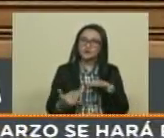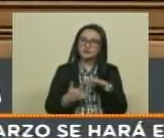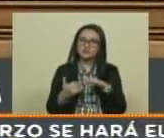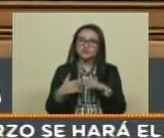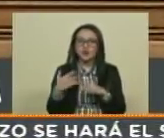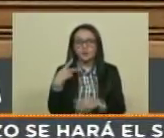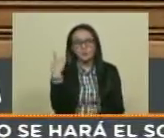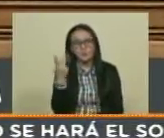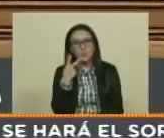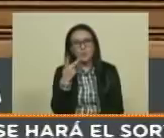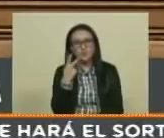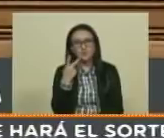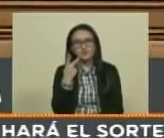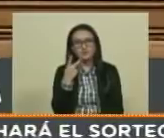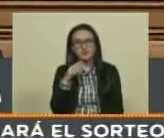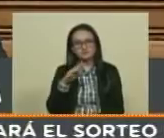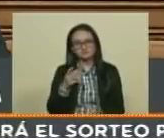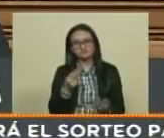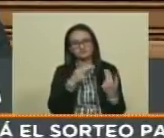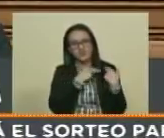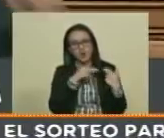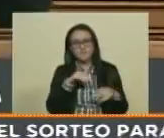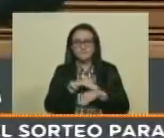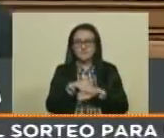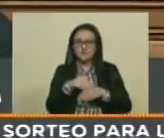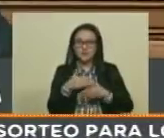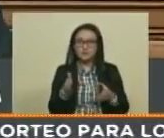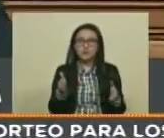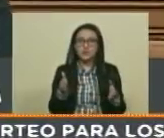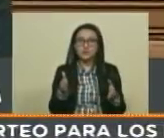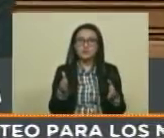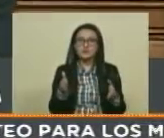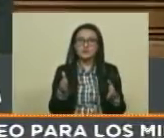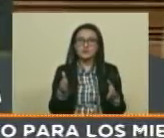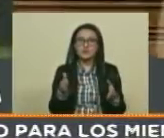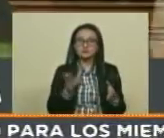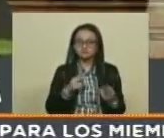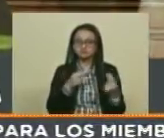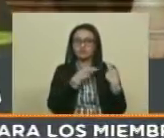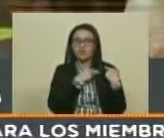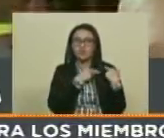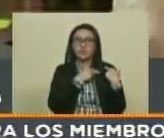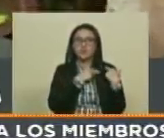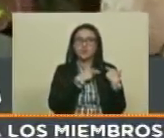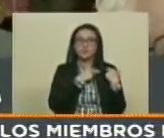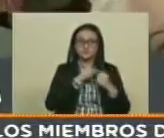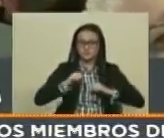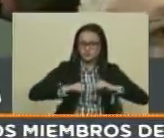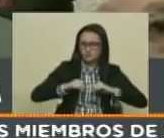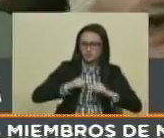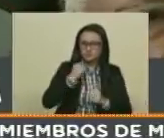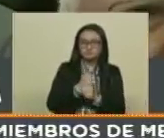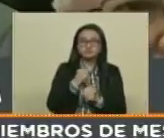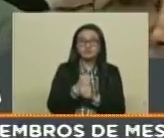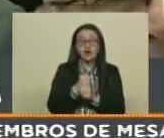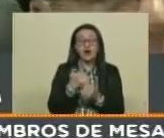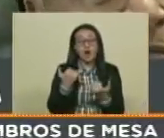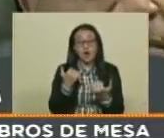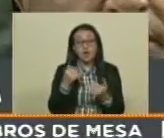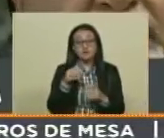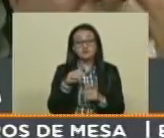política de un Ministerio Público, de la jefatura del Estado venezolano en pleno, para que las cosas